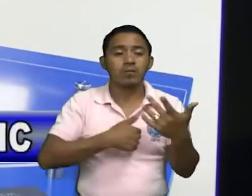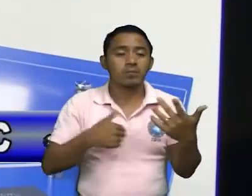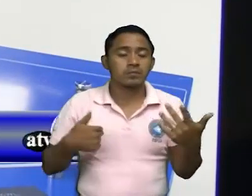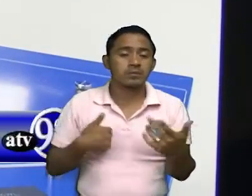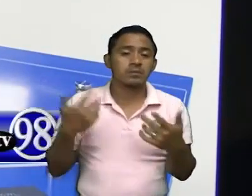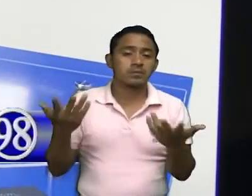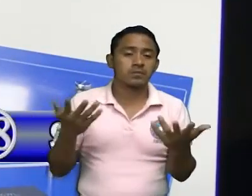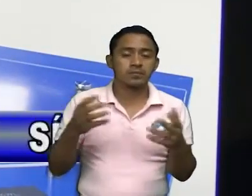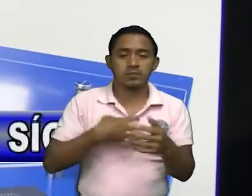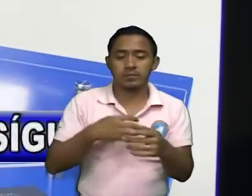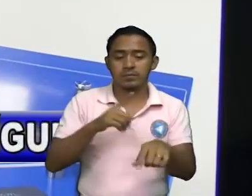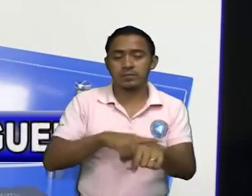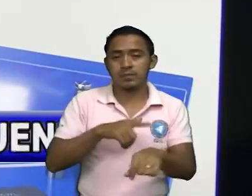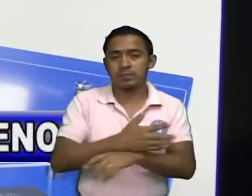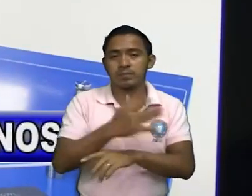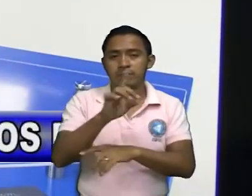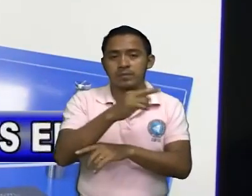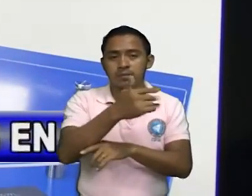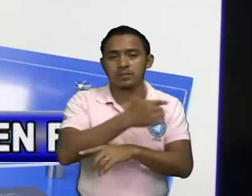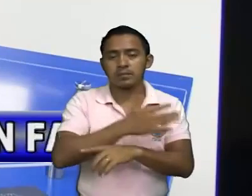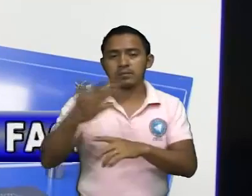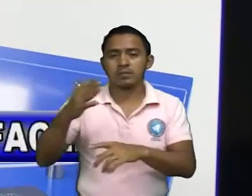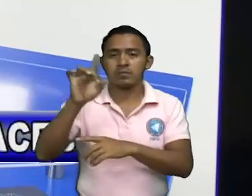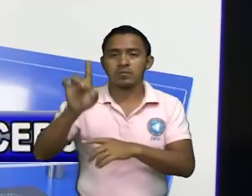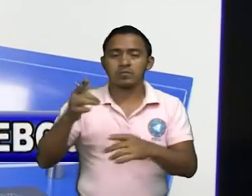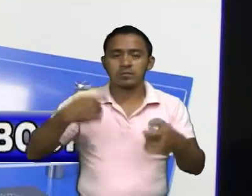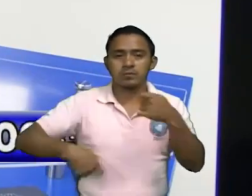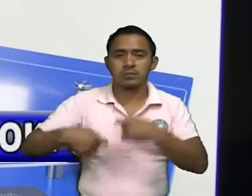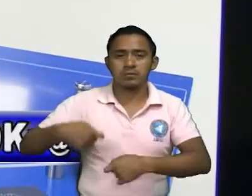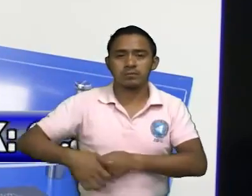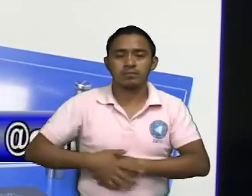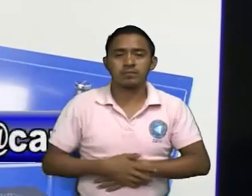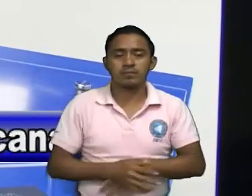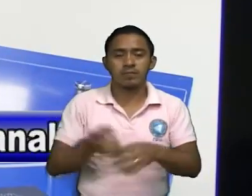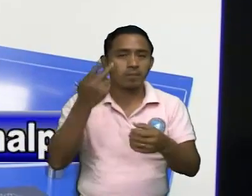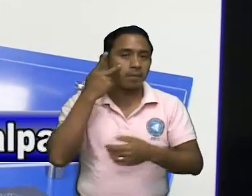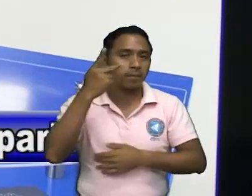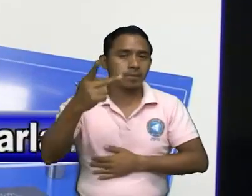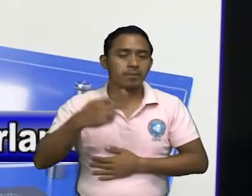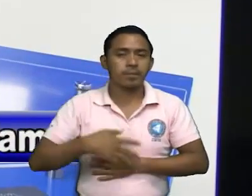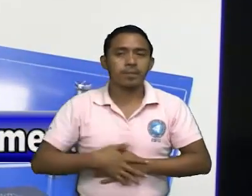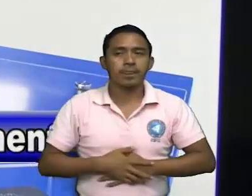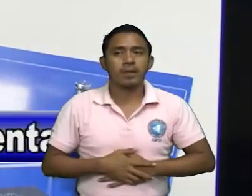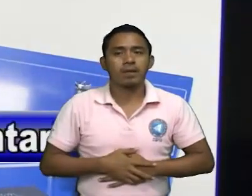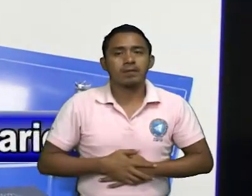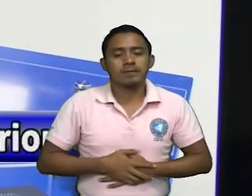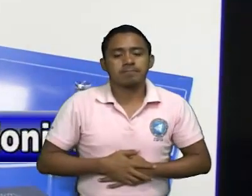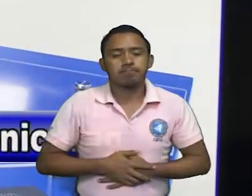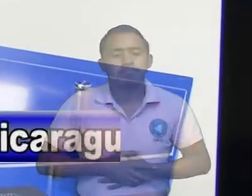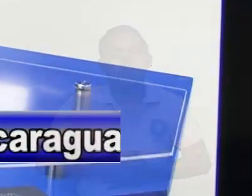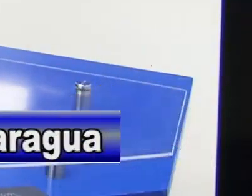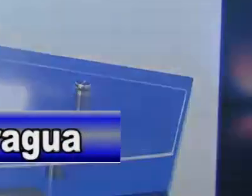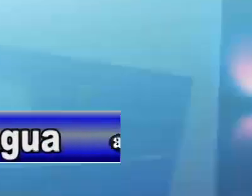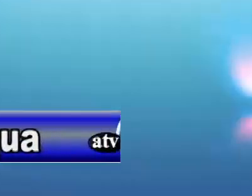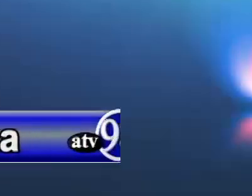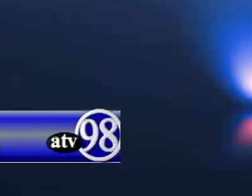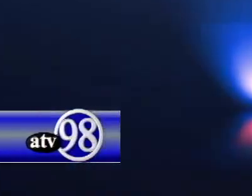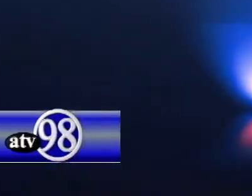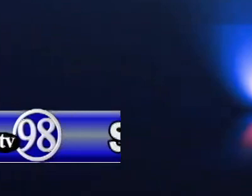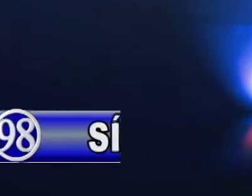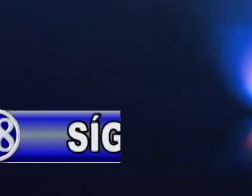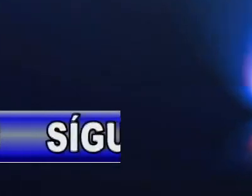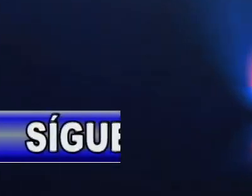en la semana comprendida del 26 de agosto al 1 de septiembre. Veamos el siguiente reporte.